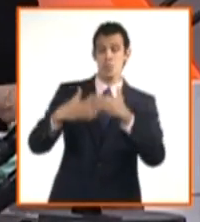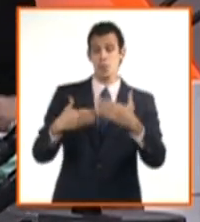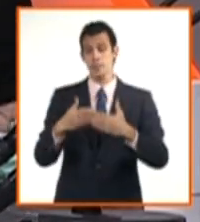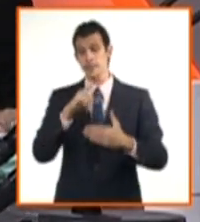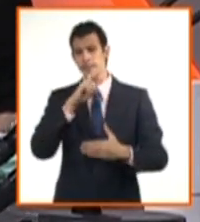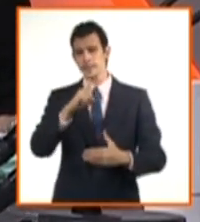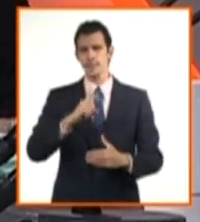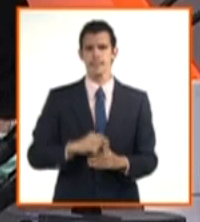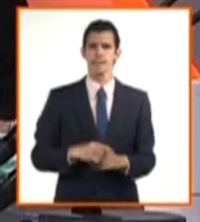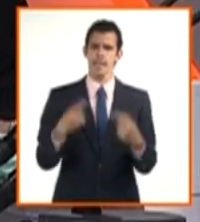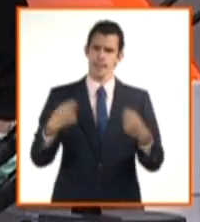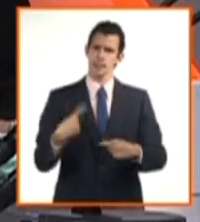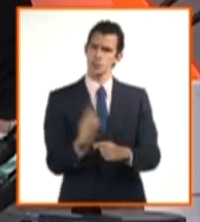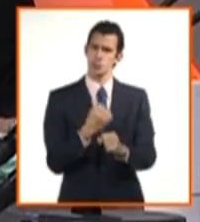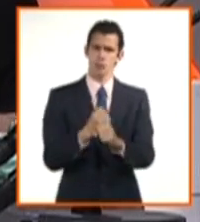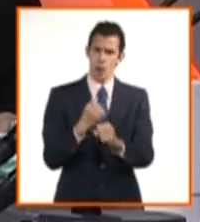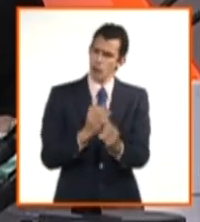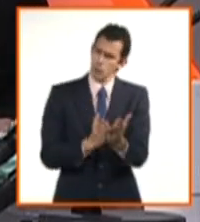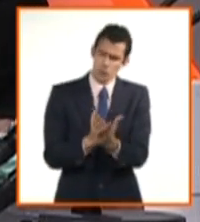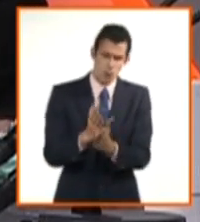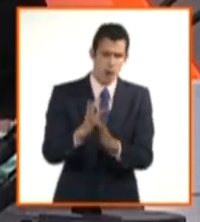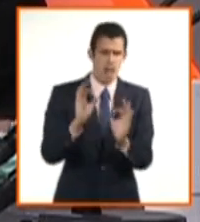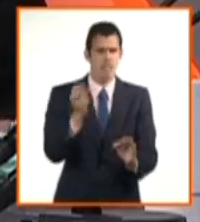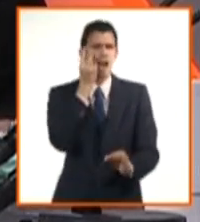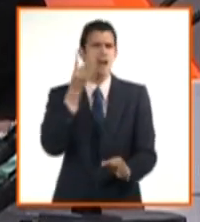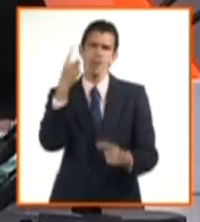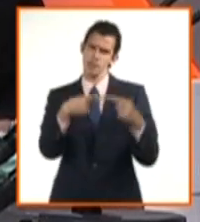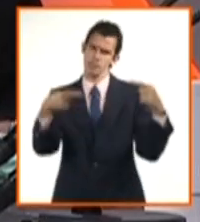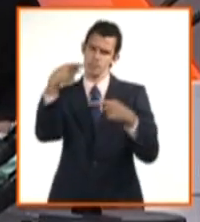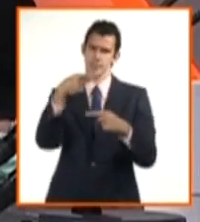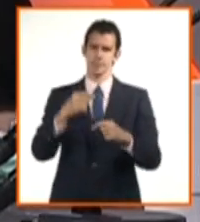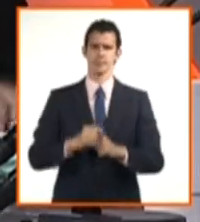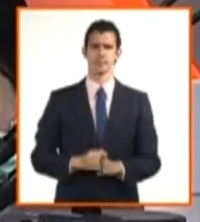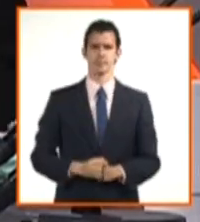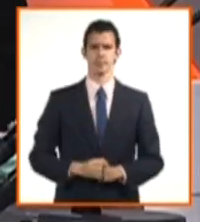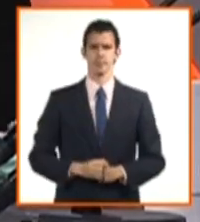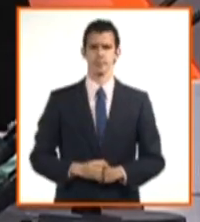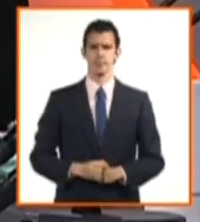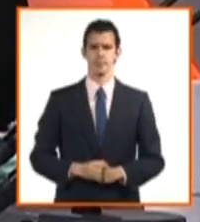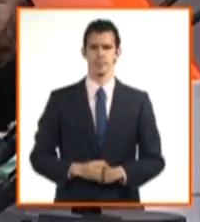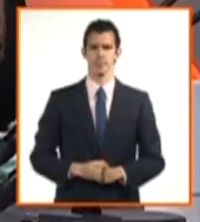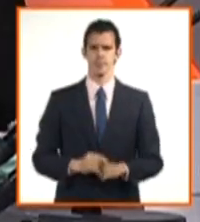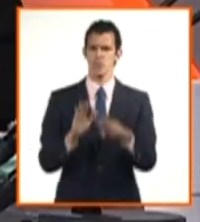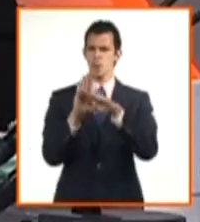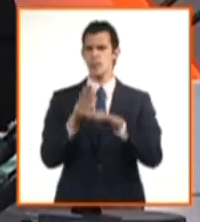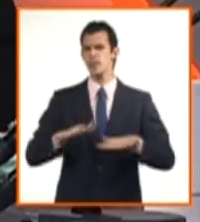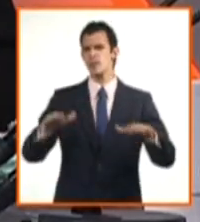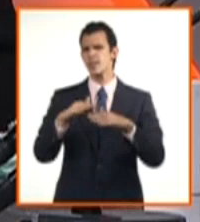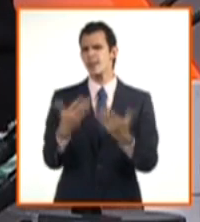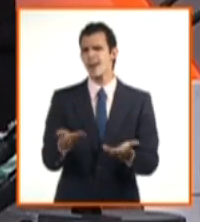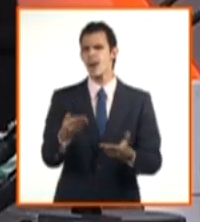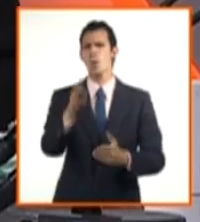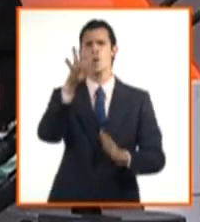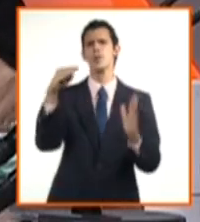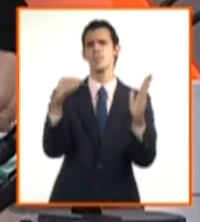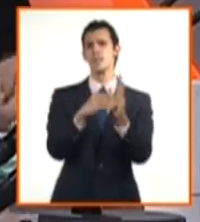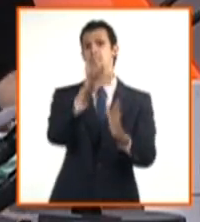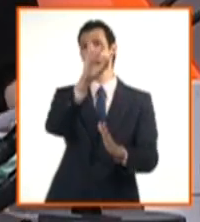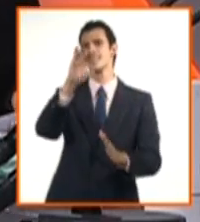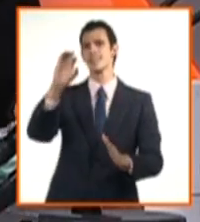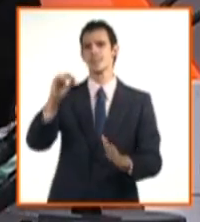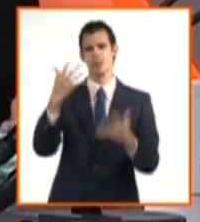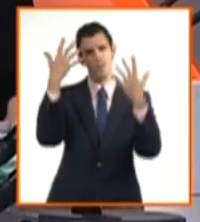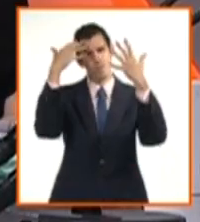trabajando por preservar la vida nos despedimos de esta emisión 4.700 de nuestra mesa redonda con la felicitación por supuesto en general de ejército